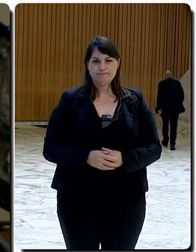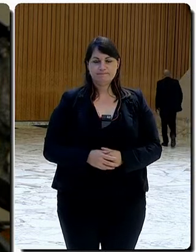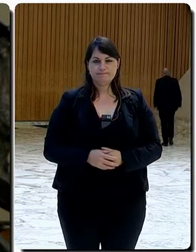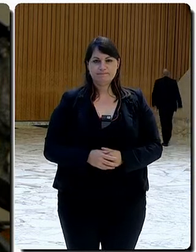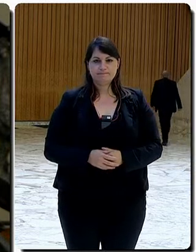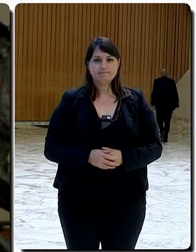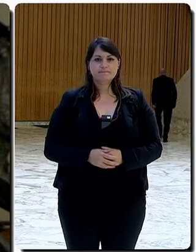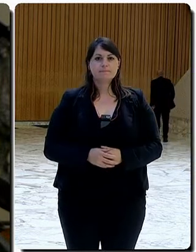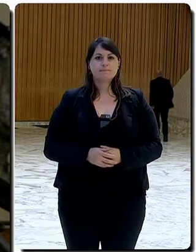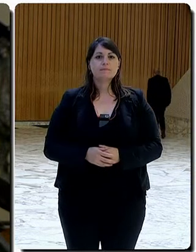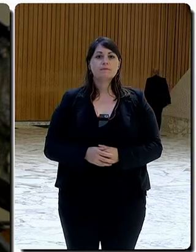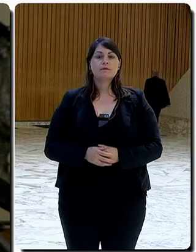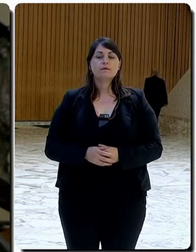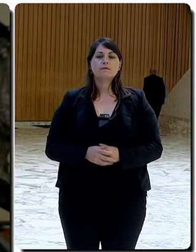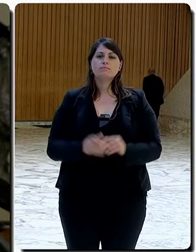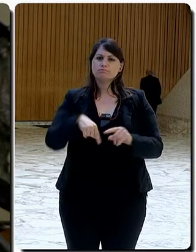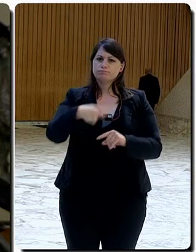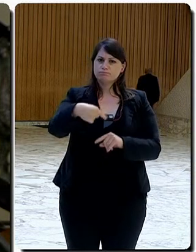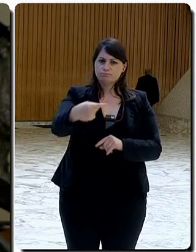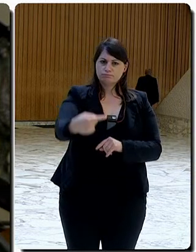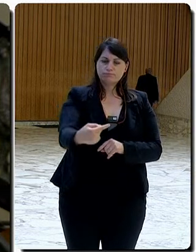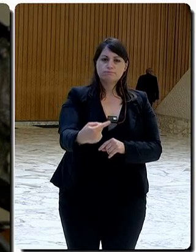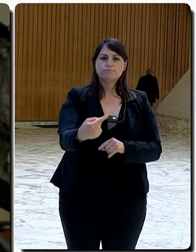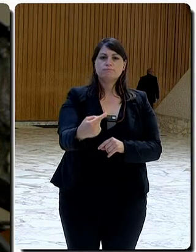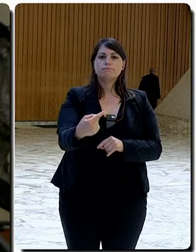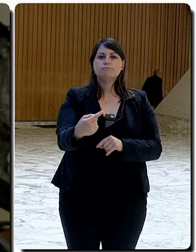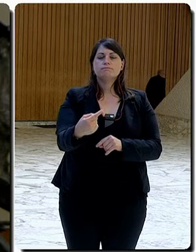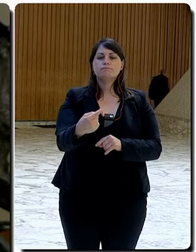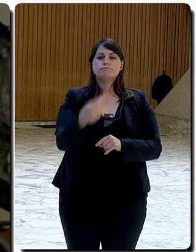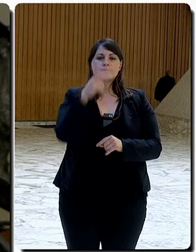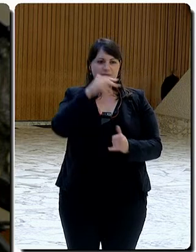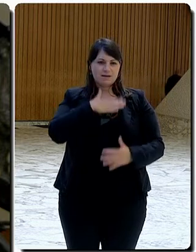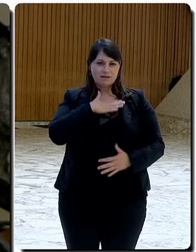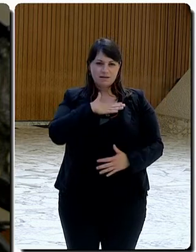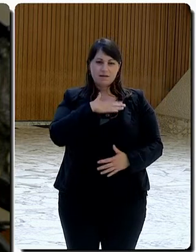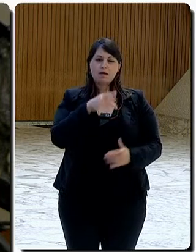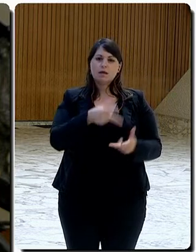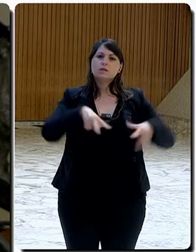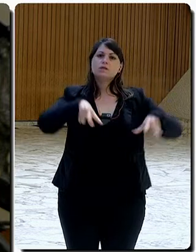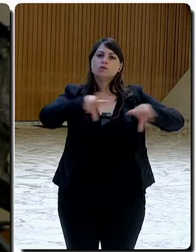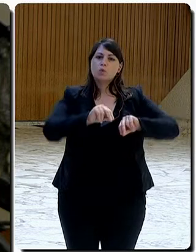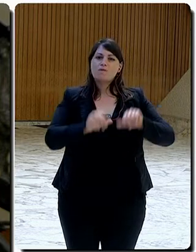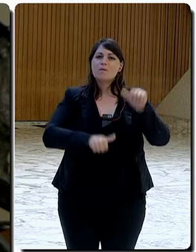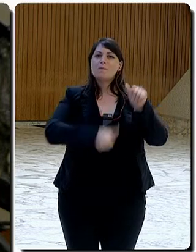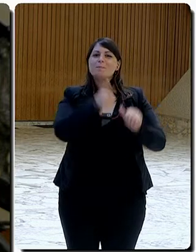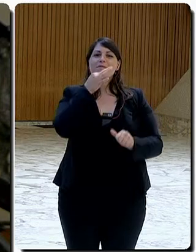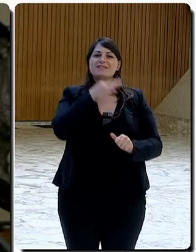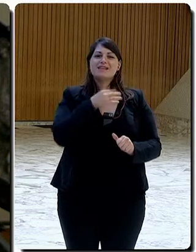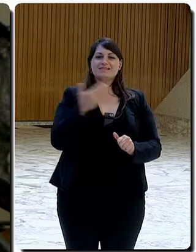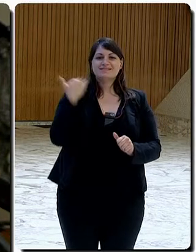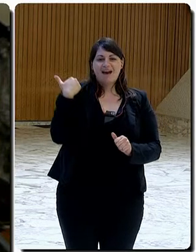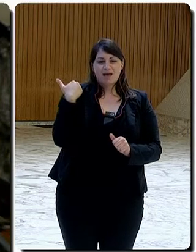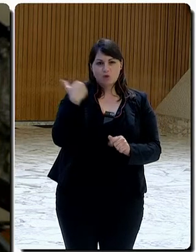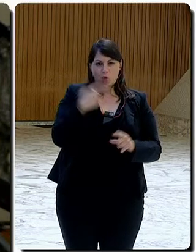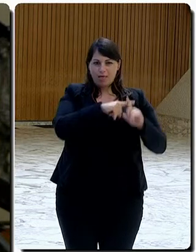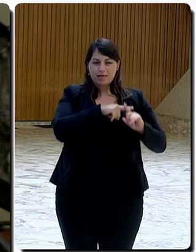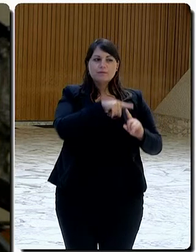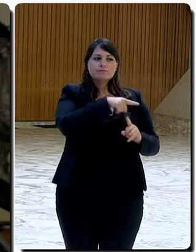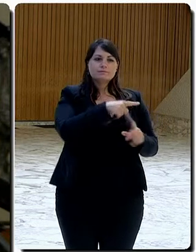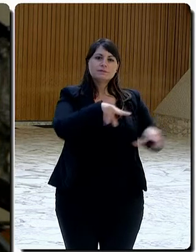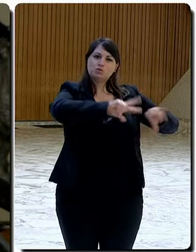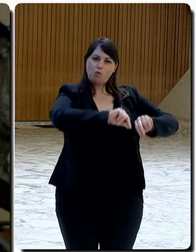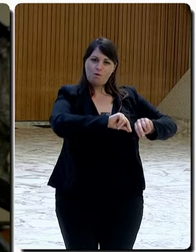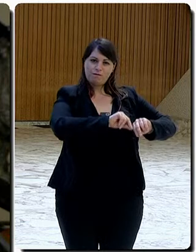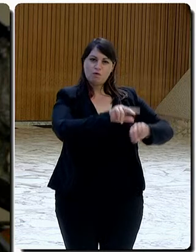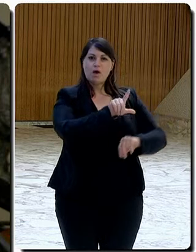Poco tiempo después, retomó la relación con Luis, su primer novio. Pasado un tiempo, decidieron vivir